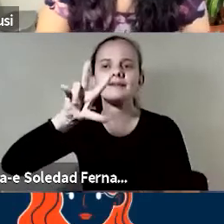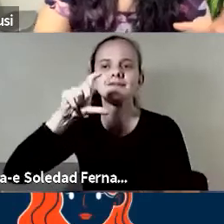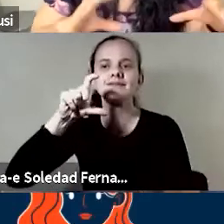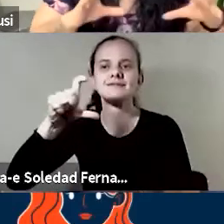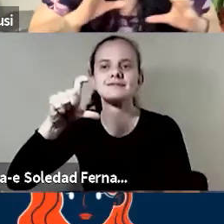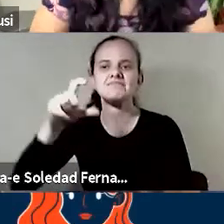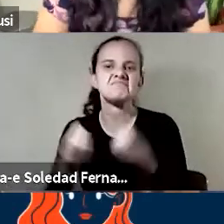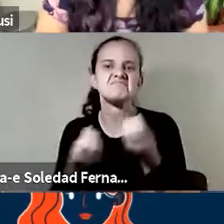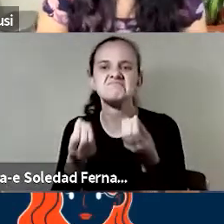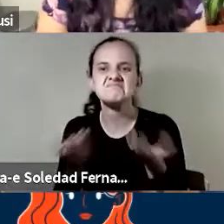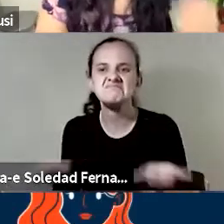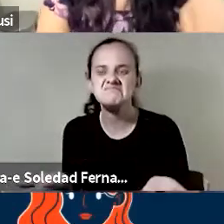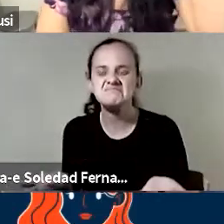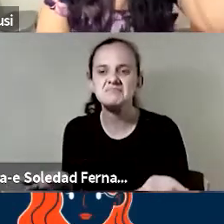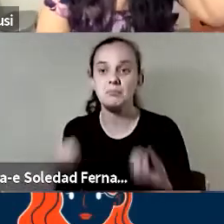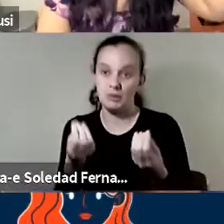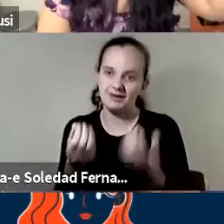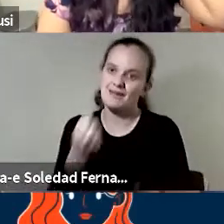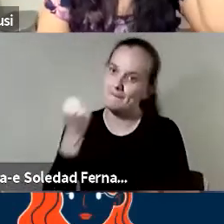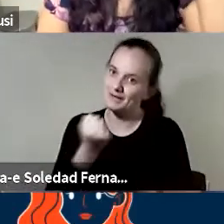Ahora sí vamos a ver qué es la W3C.